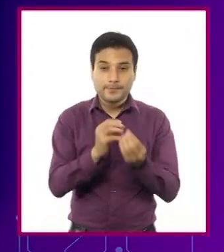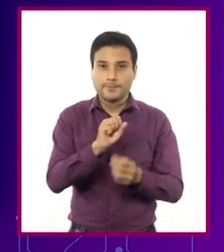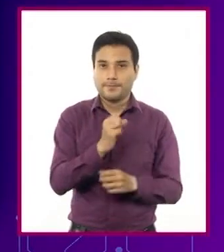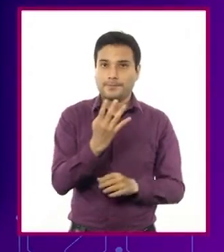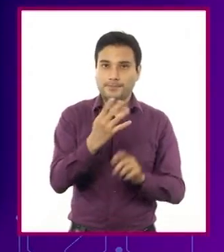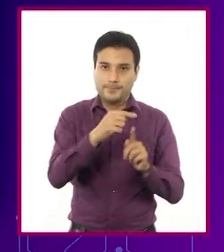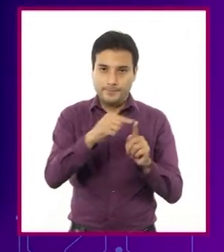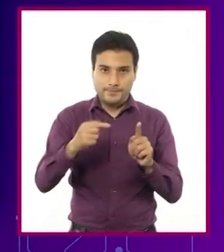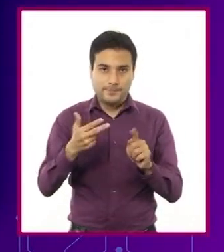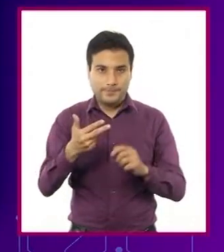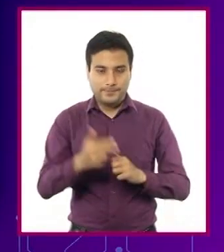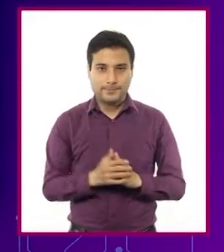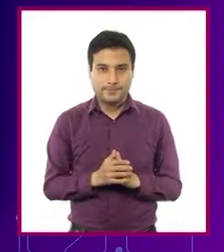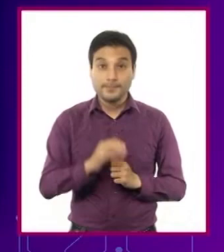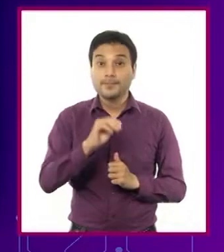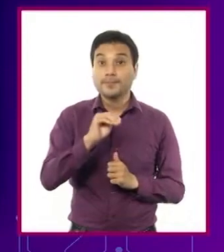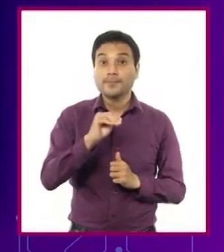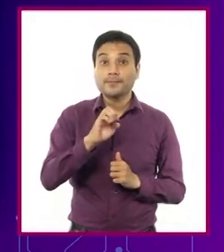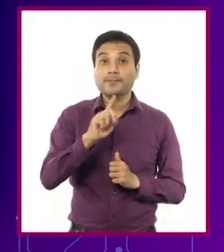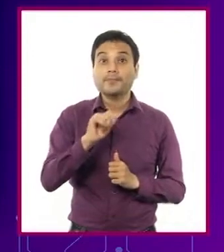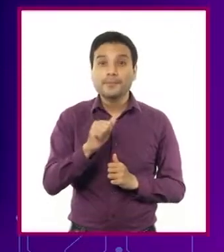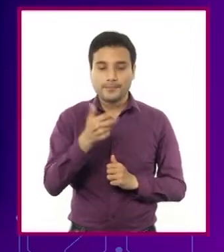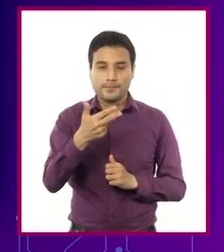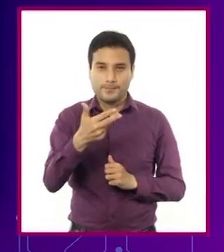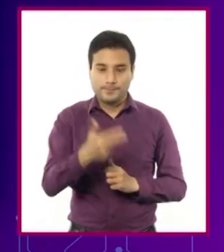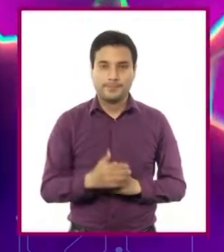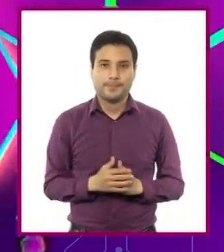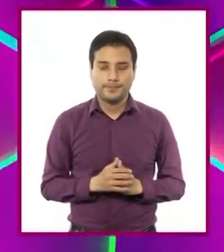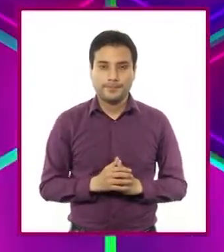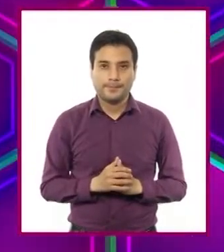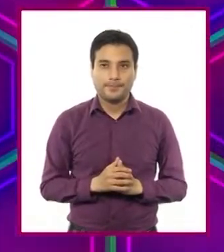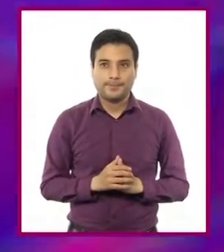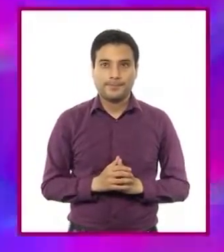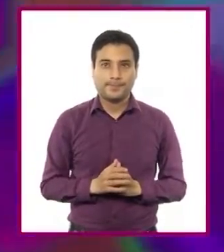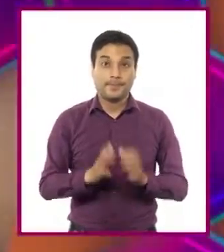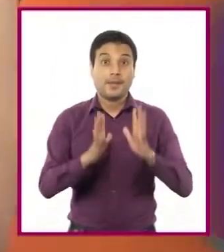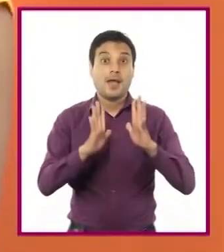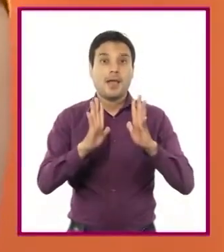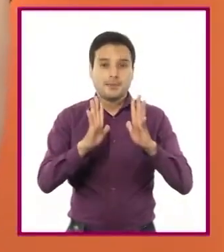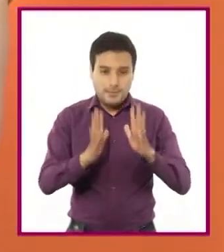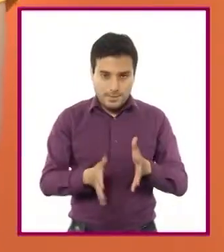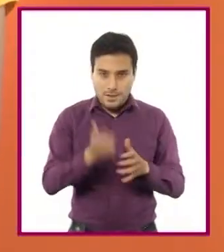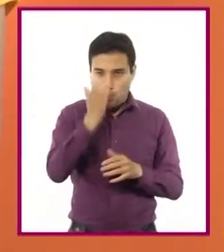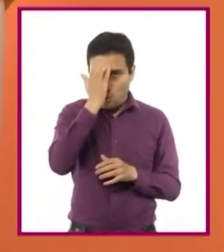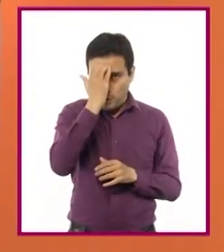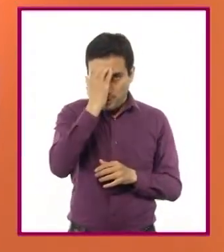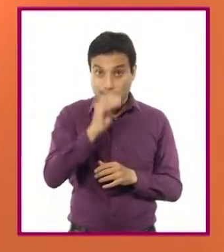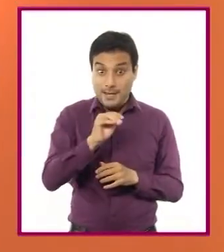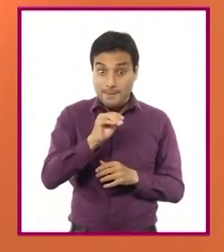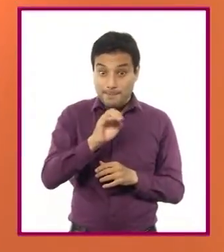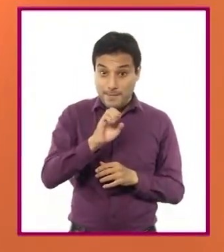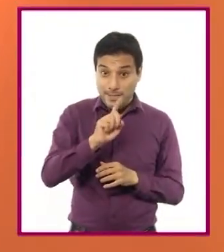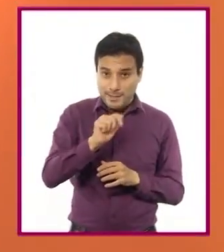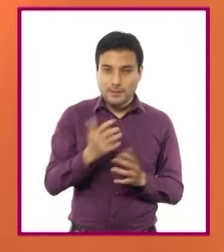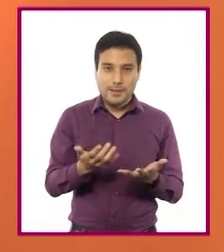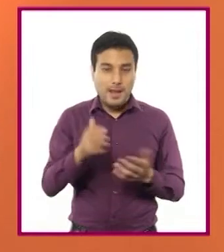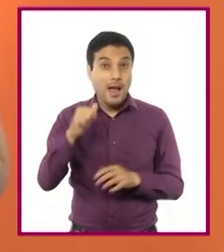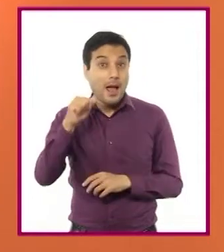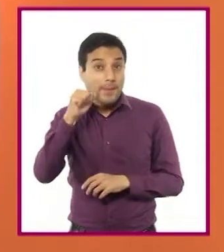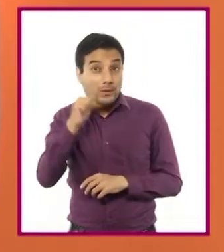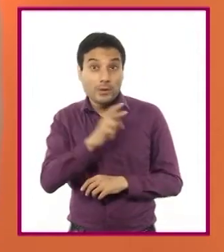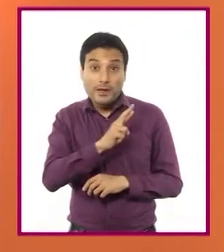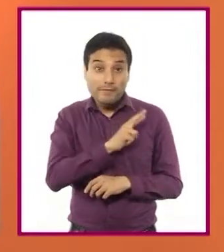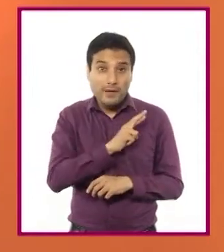entre 8. La media es de 8. Con la media aritmética se determina que Armando y Rafael obtuvieron